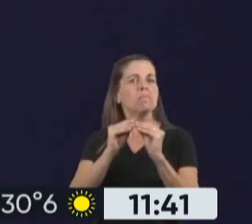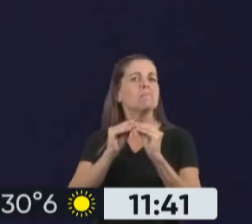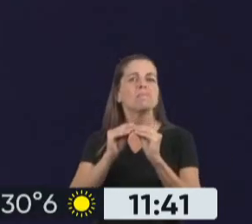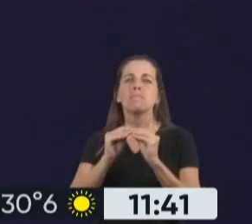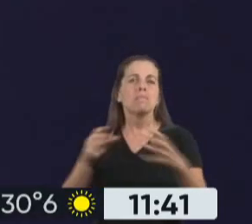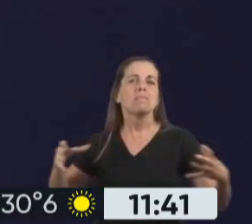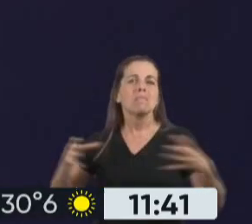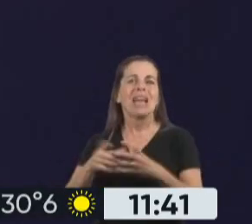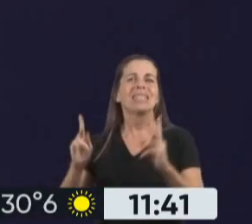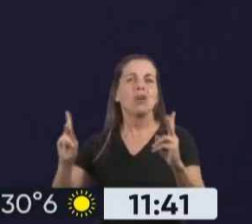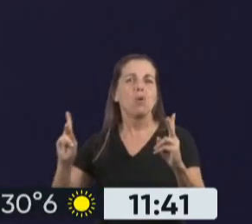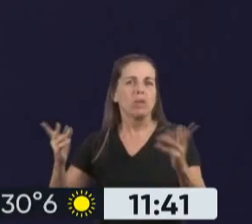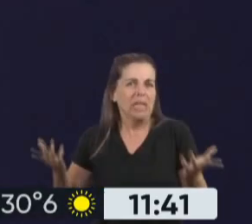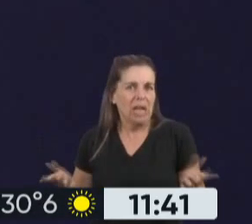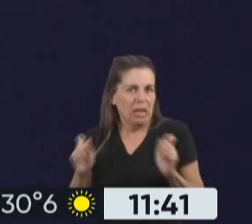del partido.